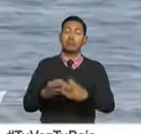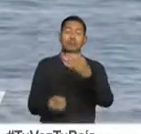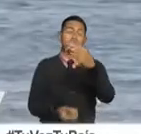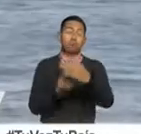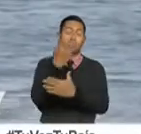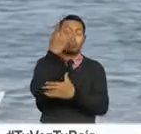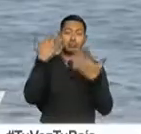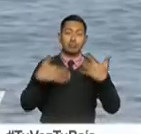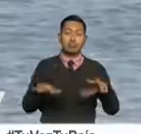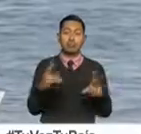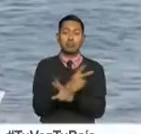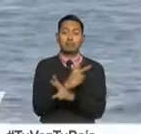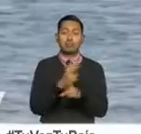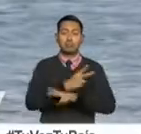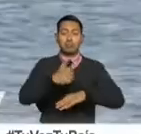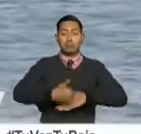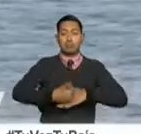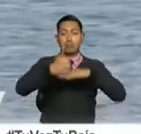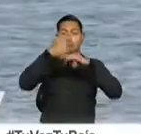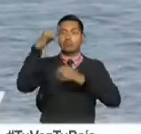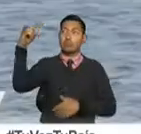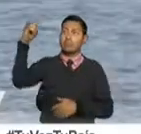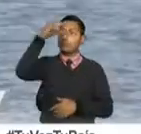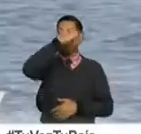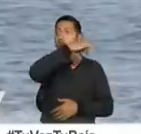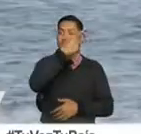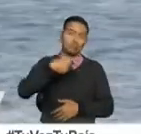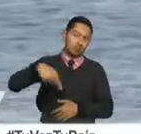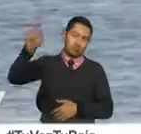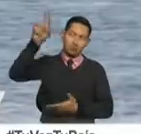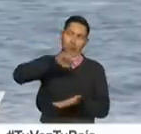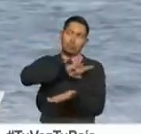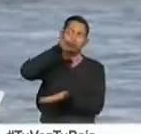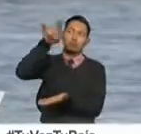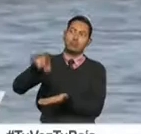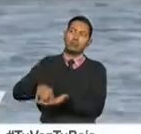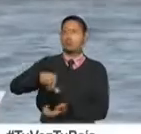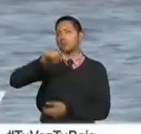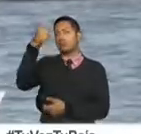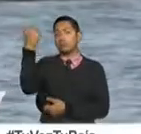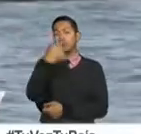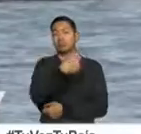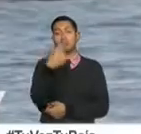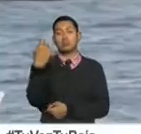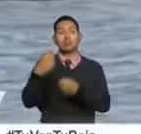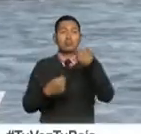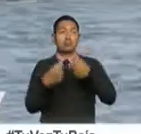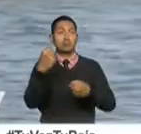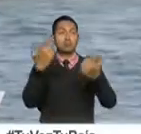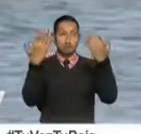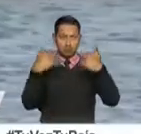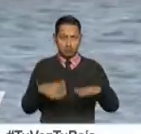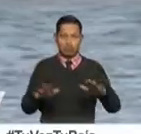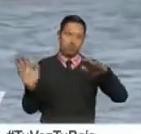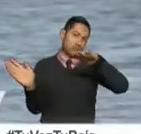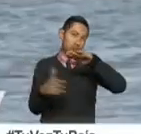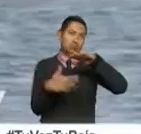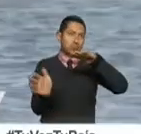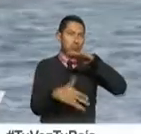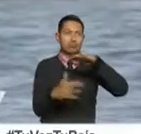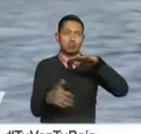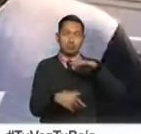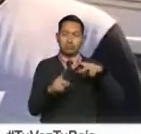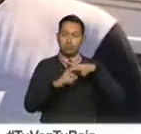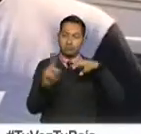están preparadas para desviar aviones a otros 10 aeropuertos y más de 100 autocares están listos para evacuar a los